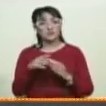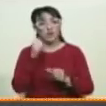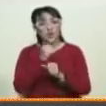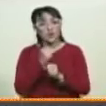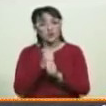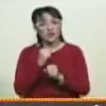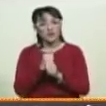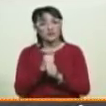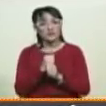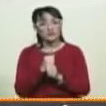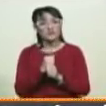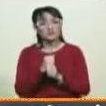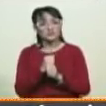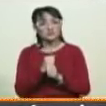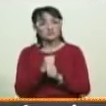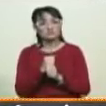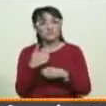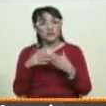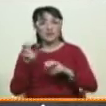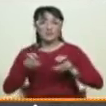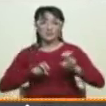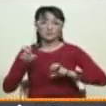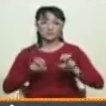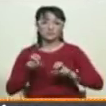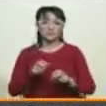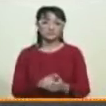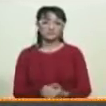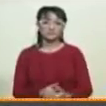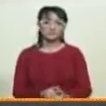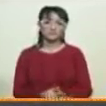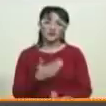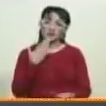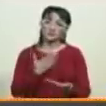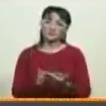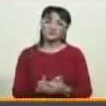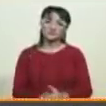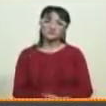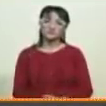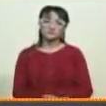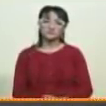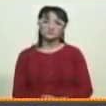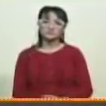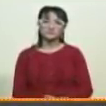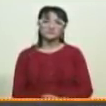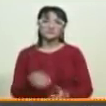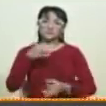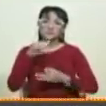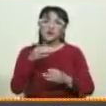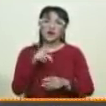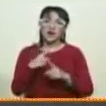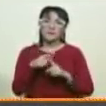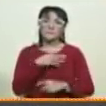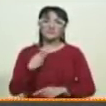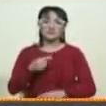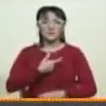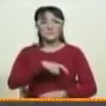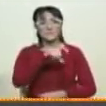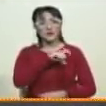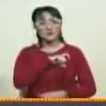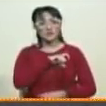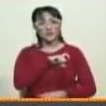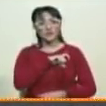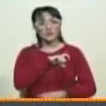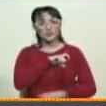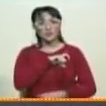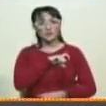transcurra para realizar una valoración de la misma. Gracias. Bien, escuchamos las palabras del expresidente español Rodríguez